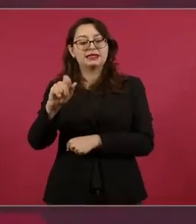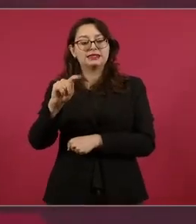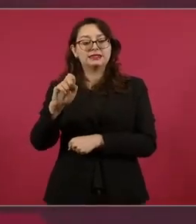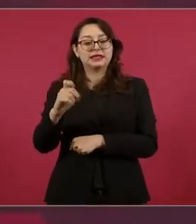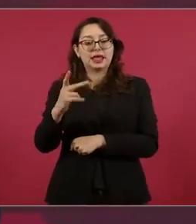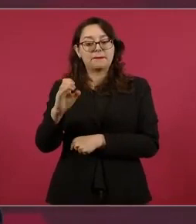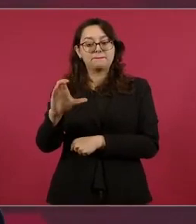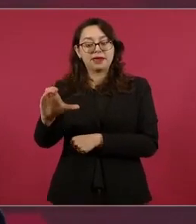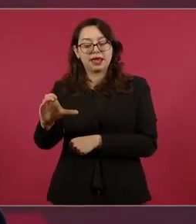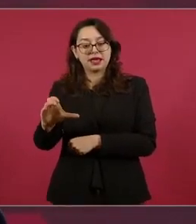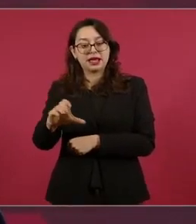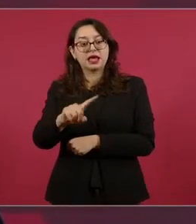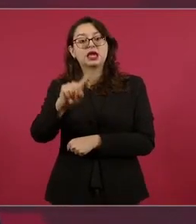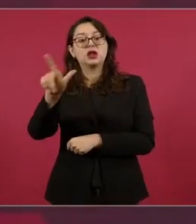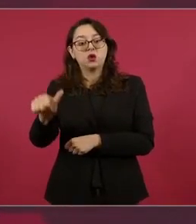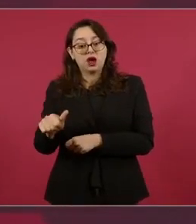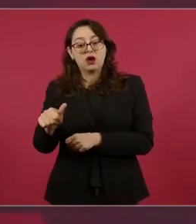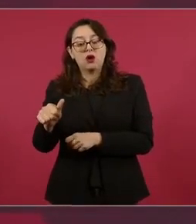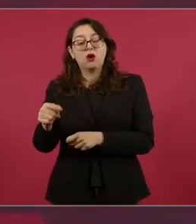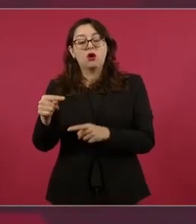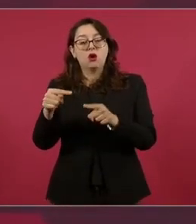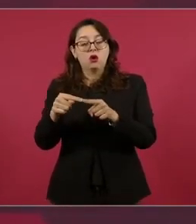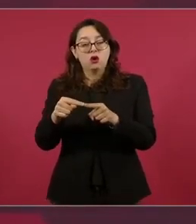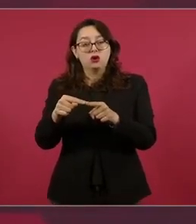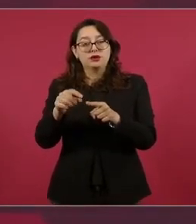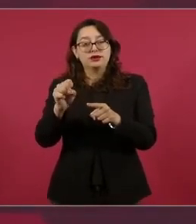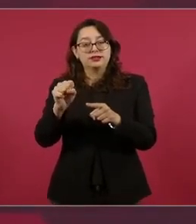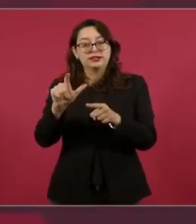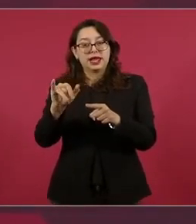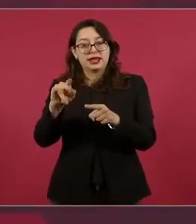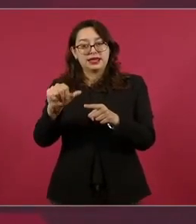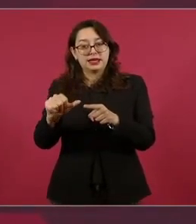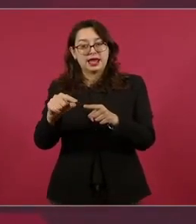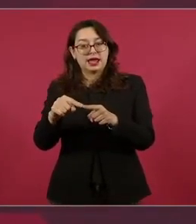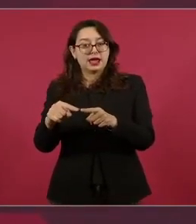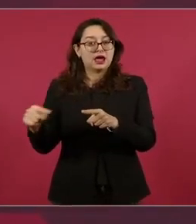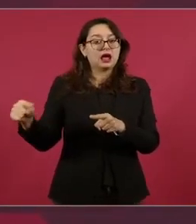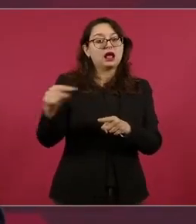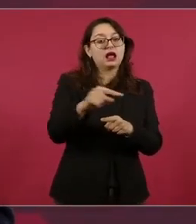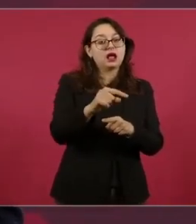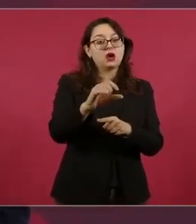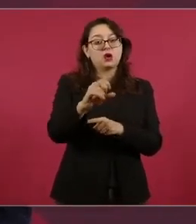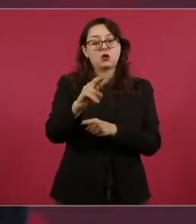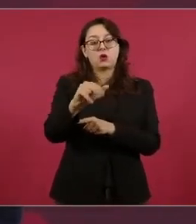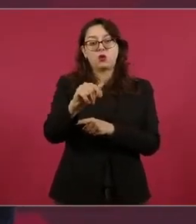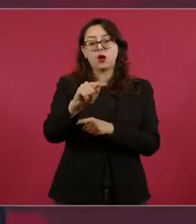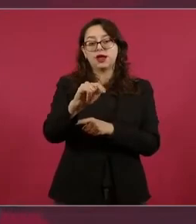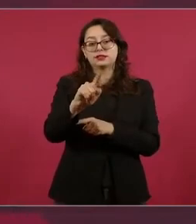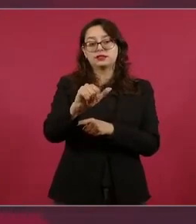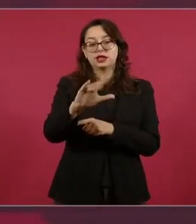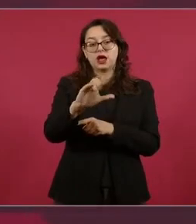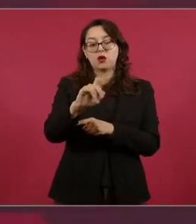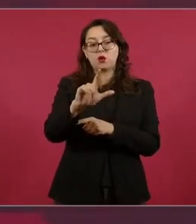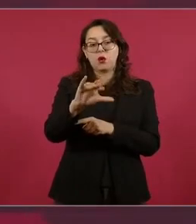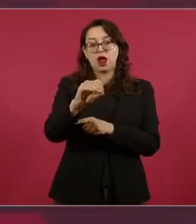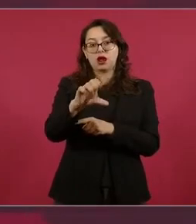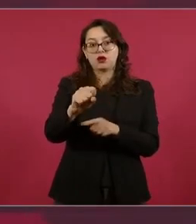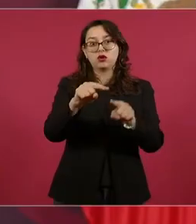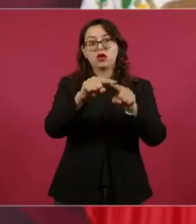salin Cruz a cuatra cualcos y de cuatra cualcos a Veracruz